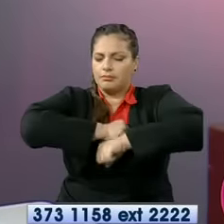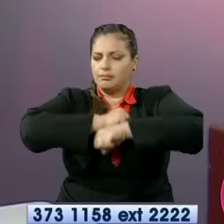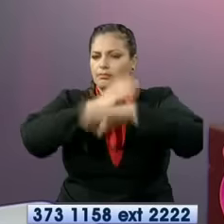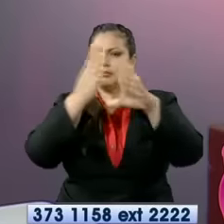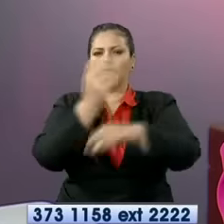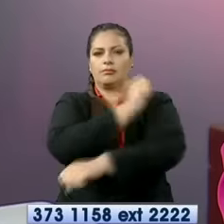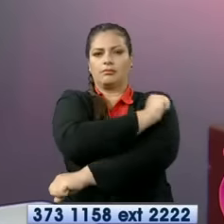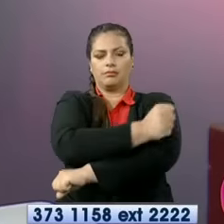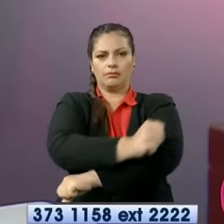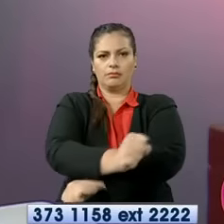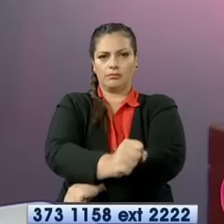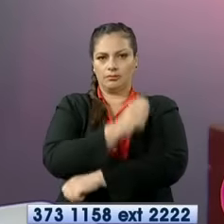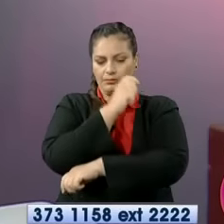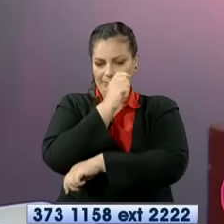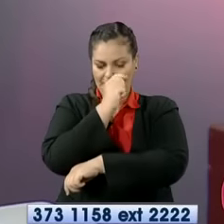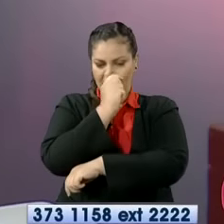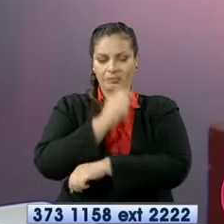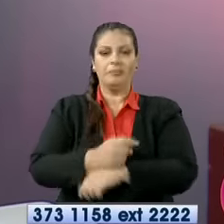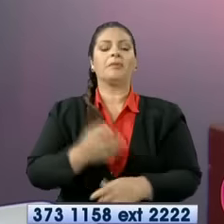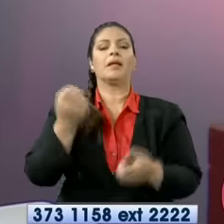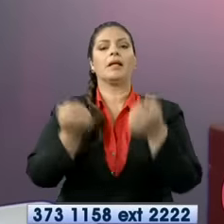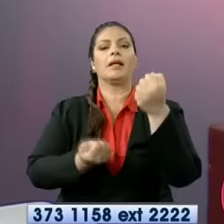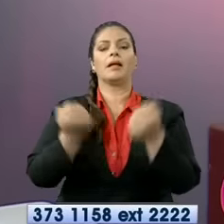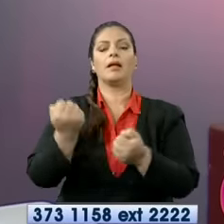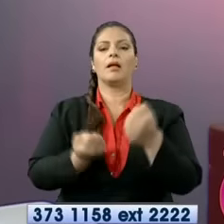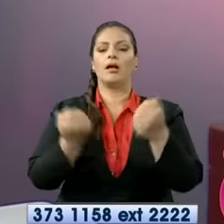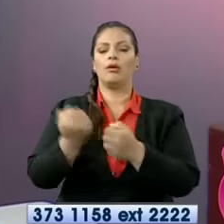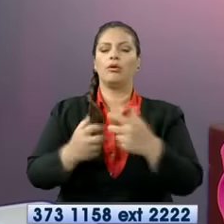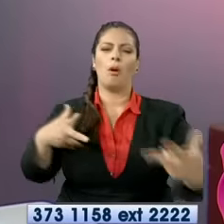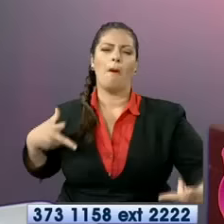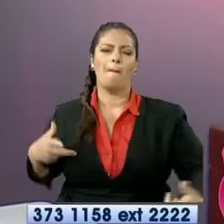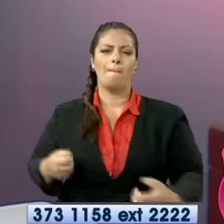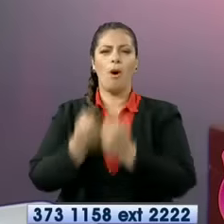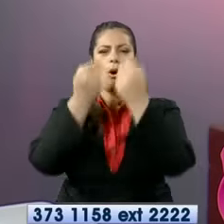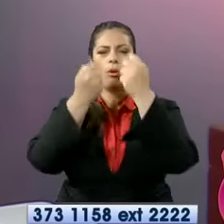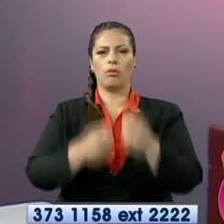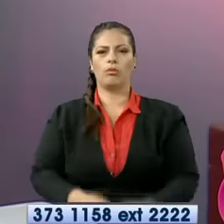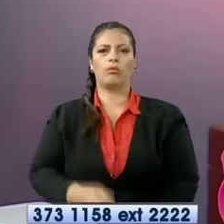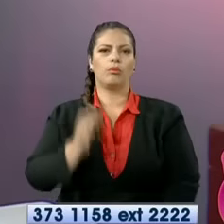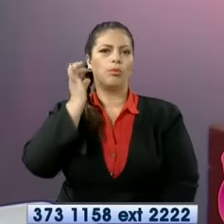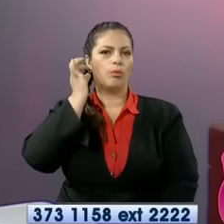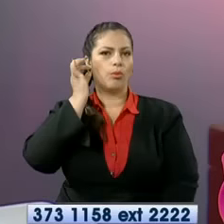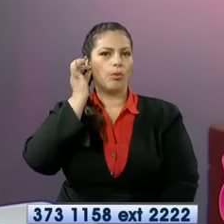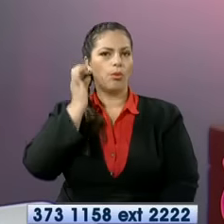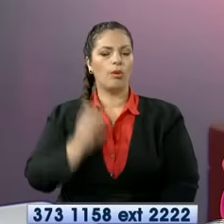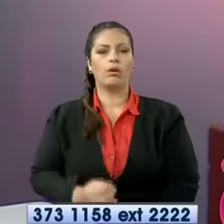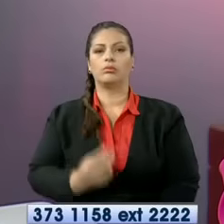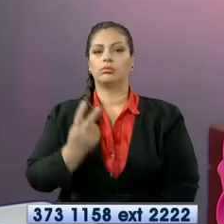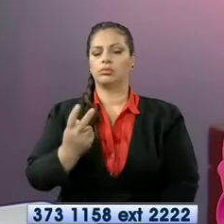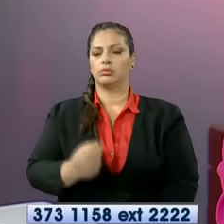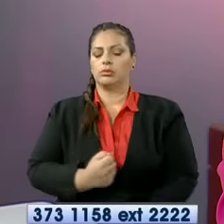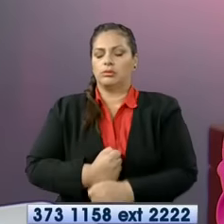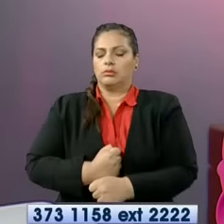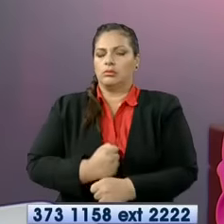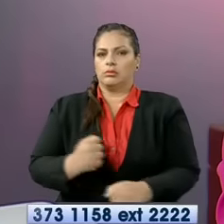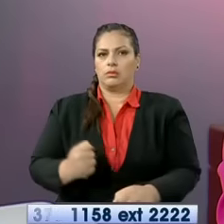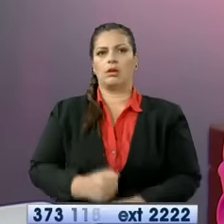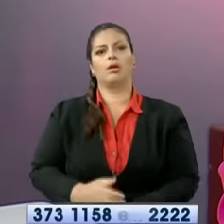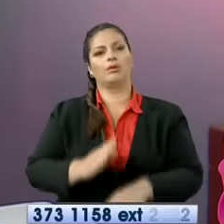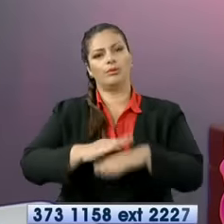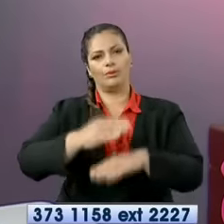Borondón. La conductora de una de las unidades aparentemente se habría quedado dormida al